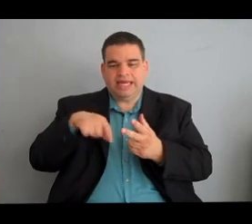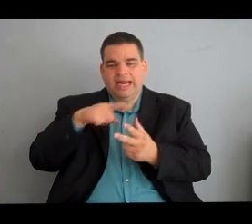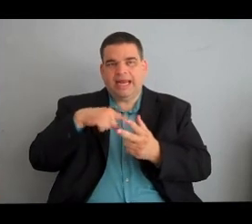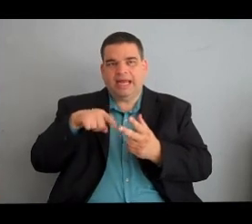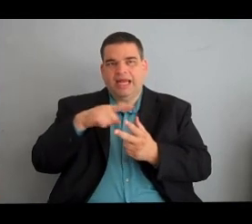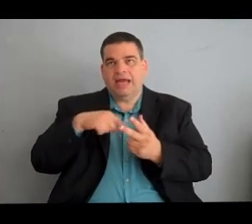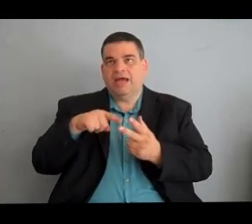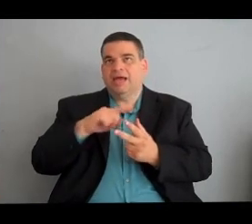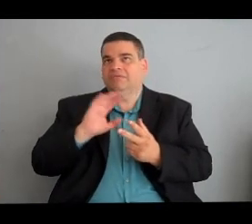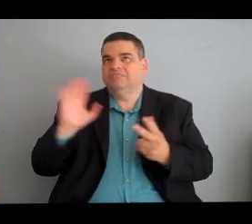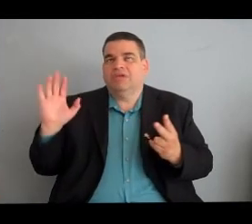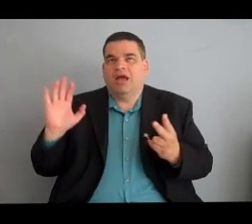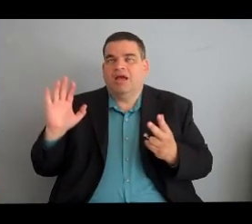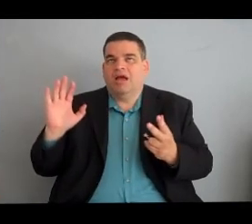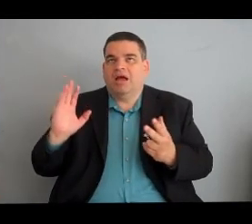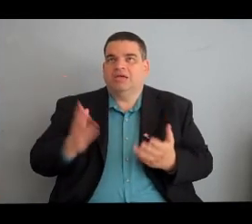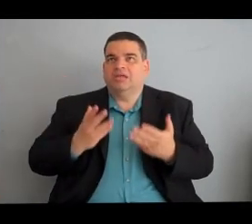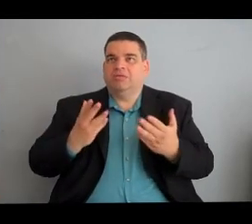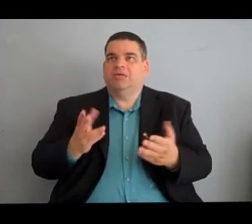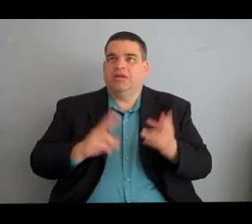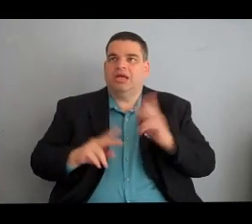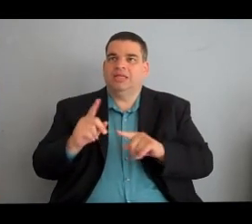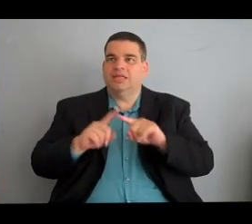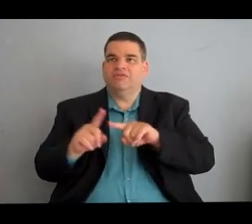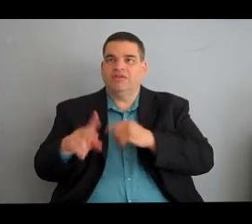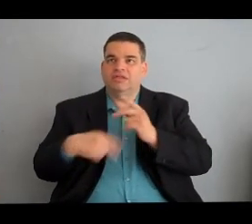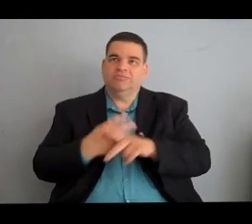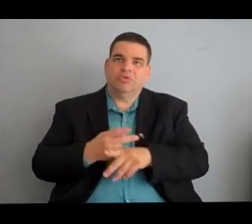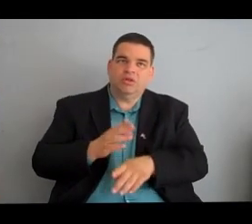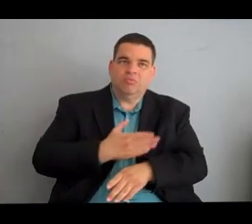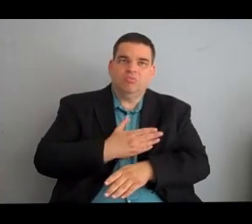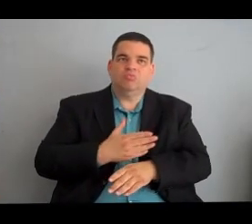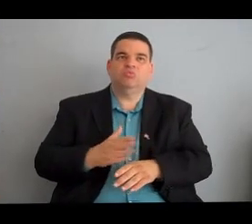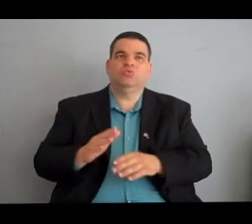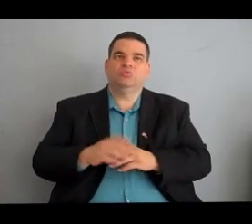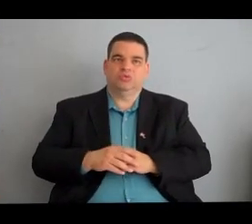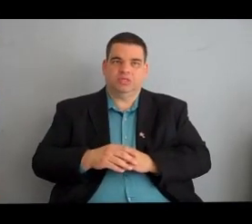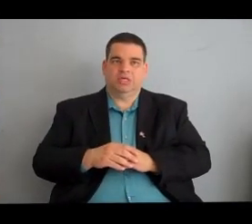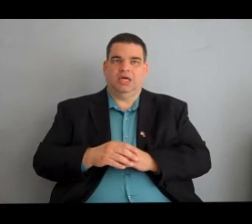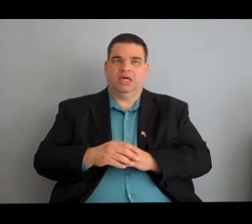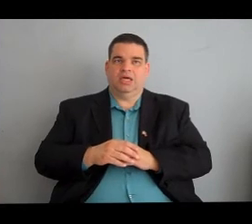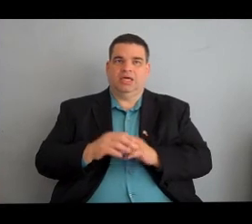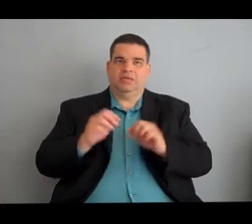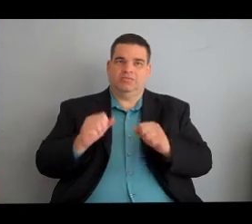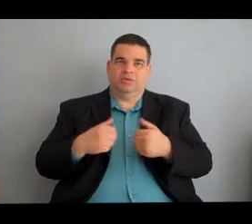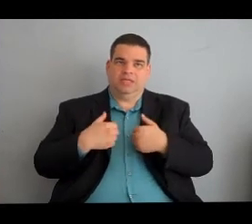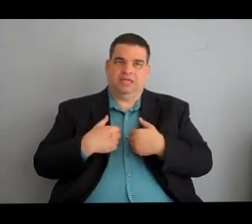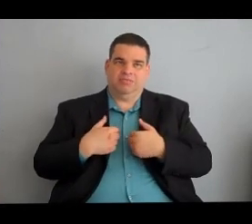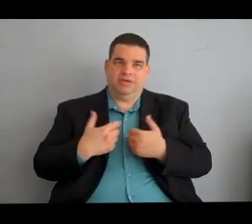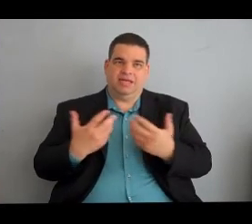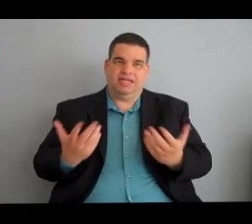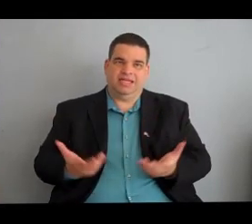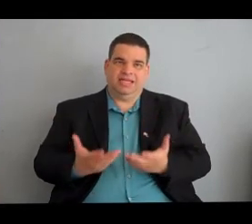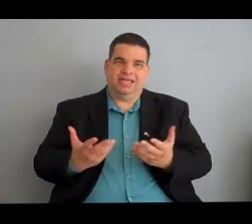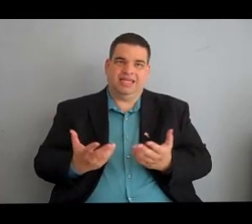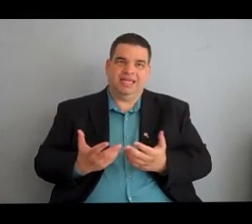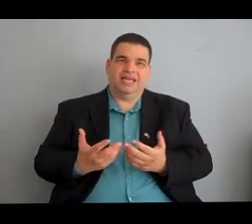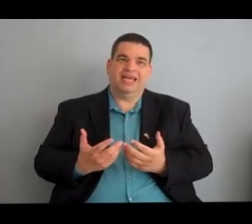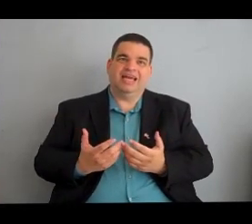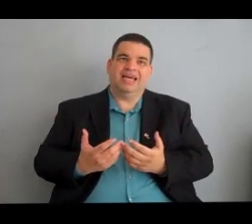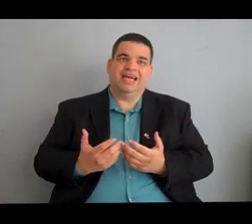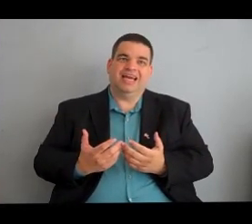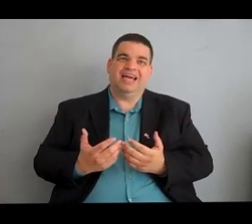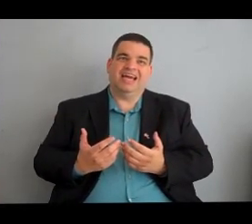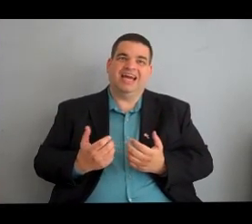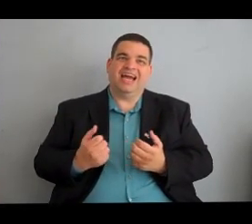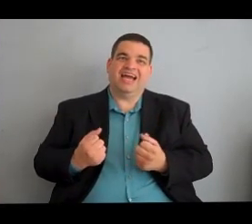diferentes géneros musicales que pues se pueda cubrir, porque la verdad que las maquinitas están acabando por ahí bien duro, sí. y los karaoke